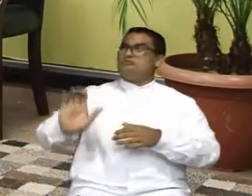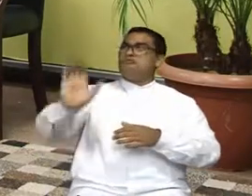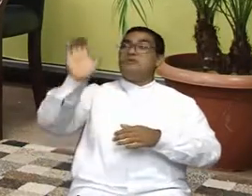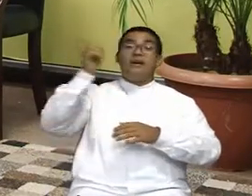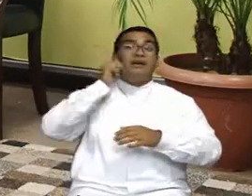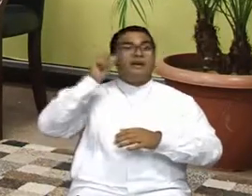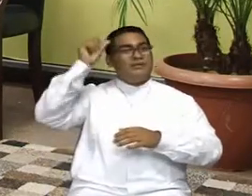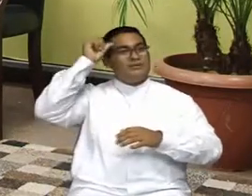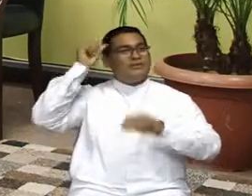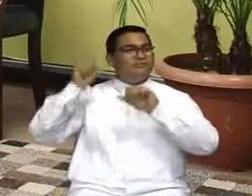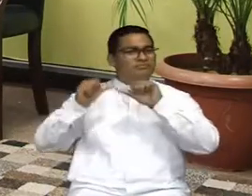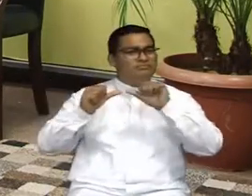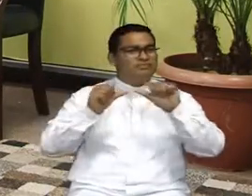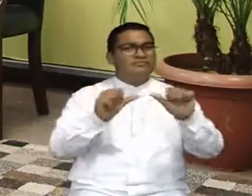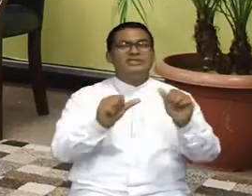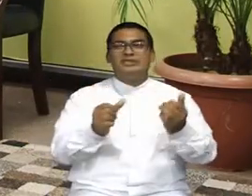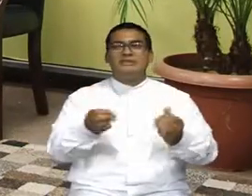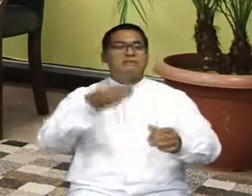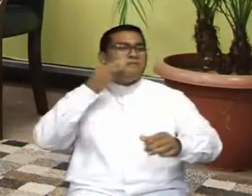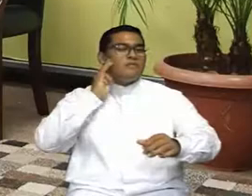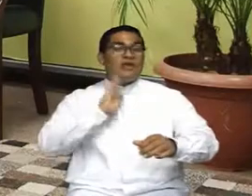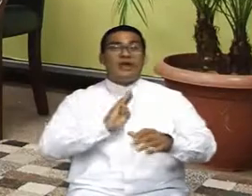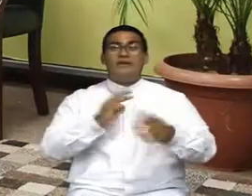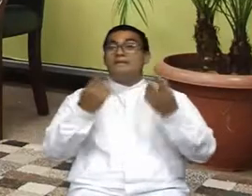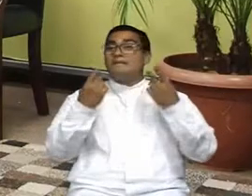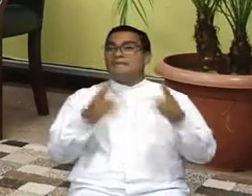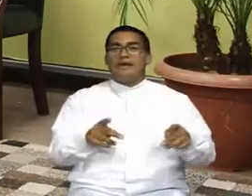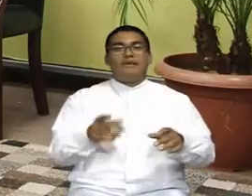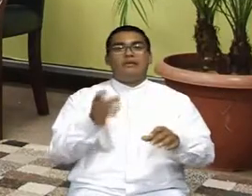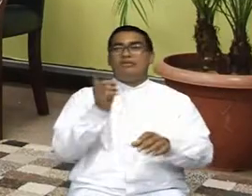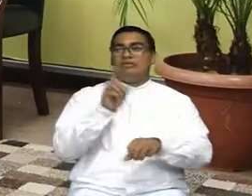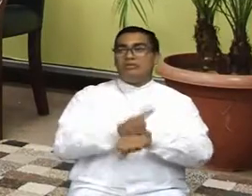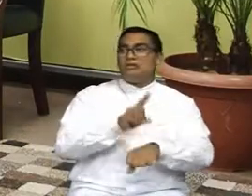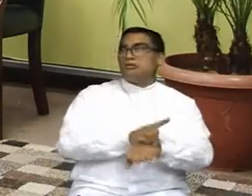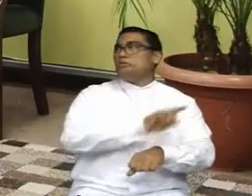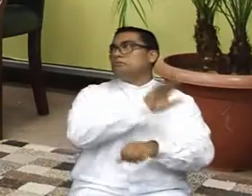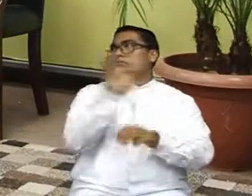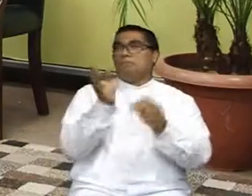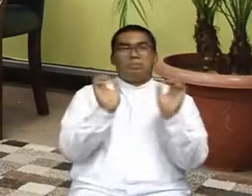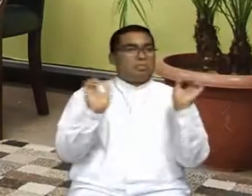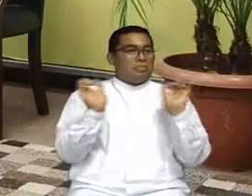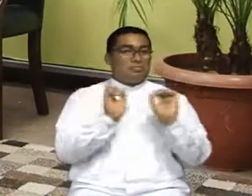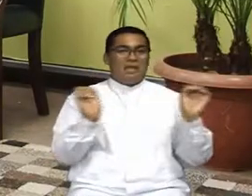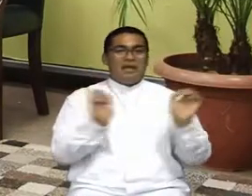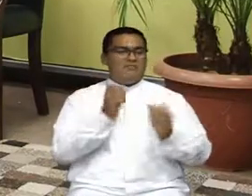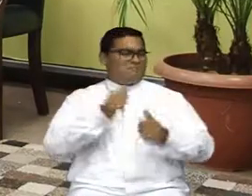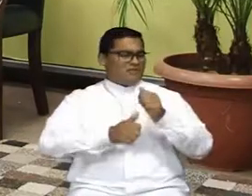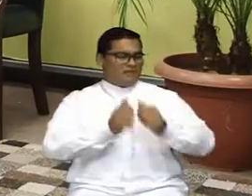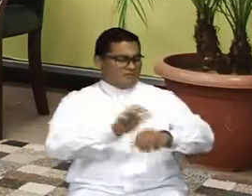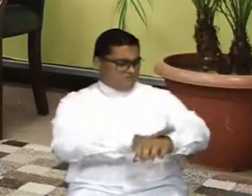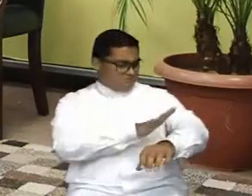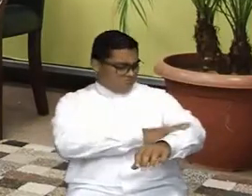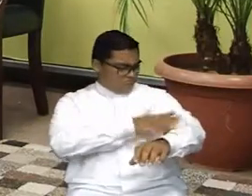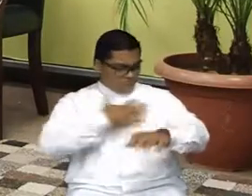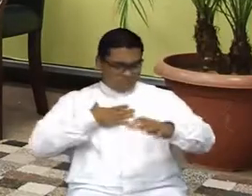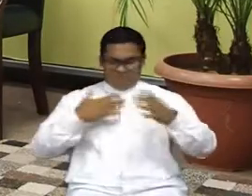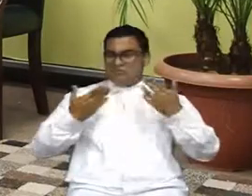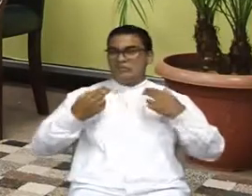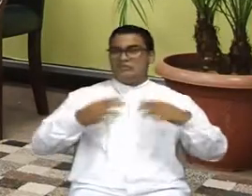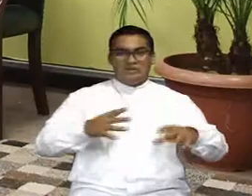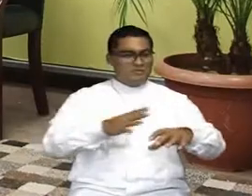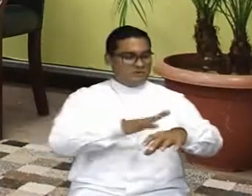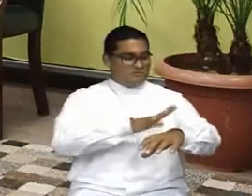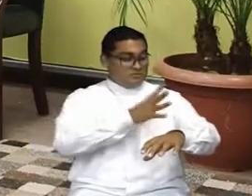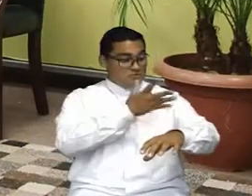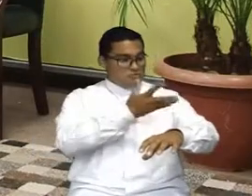adulta y siguen y no han ido al médico y no han causado mayor problema, pues que aparecen y